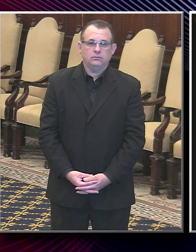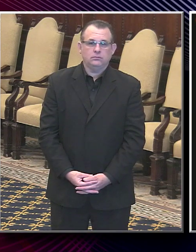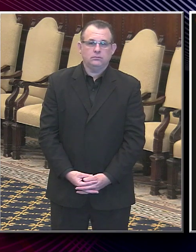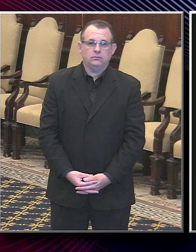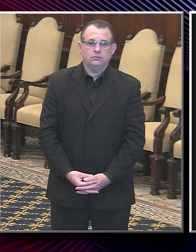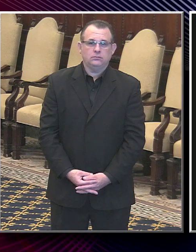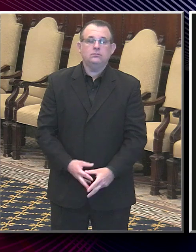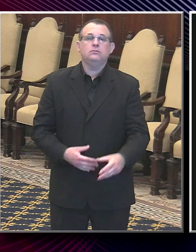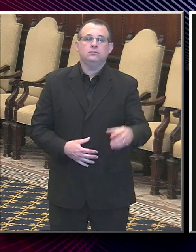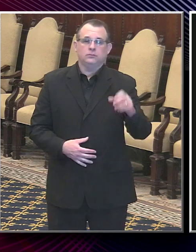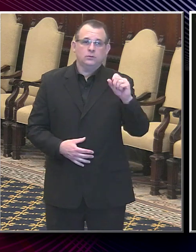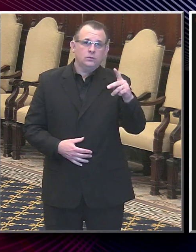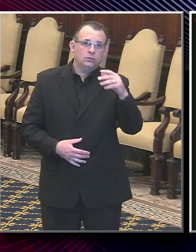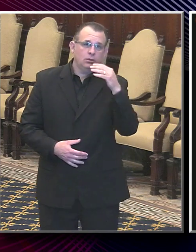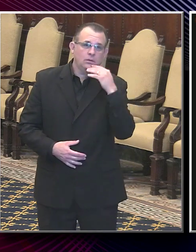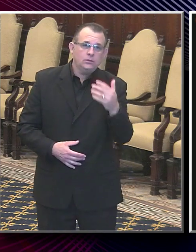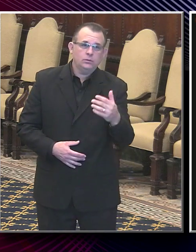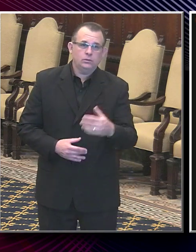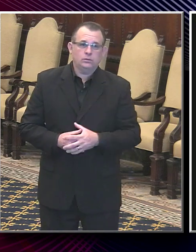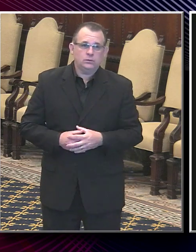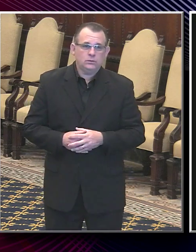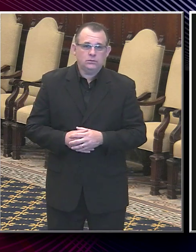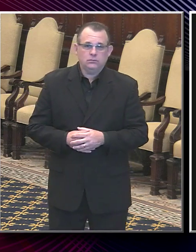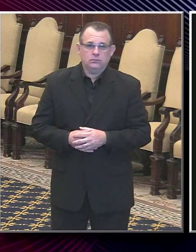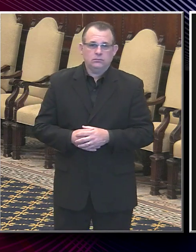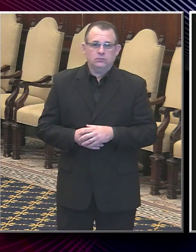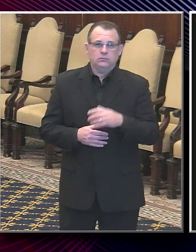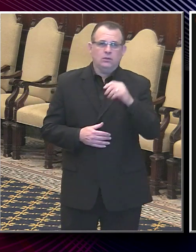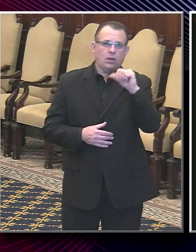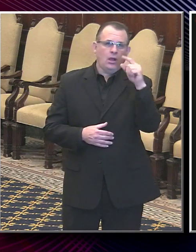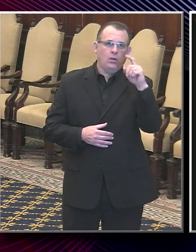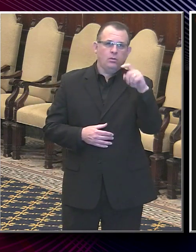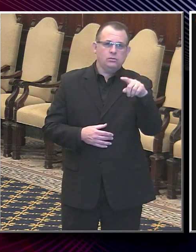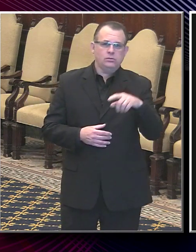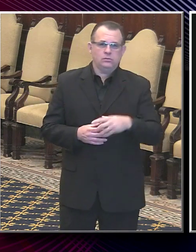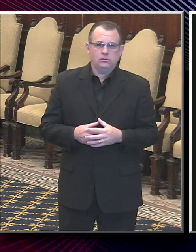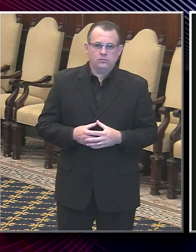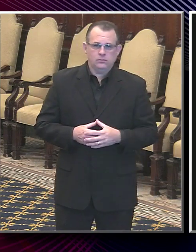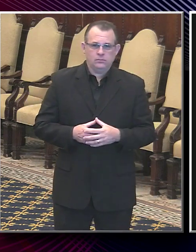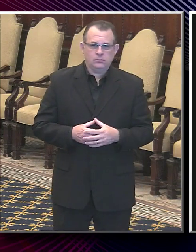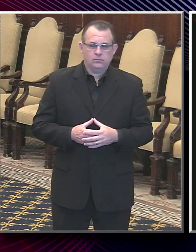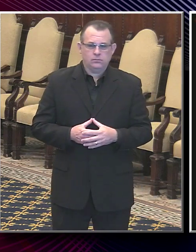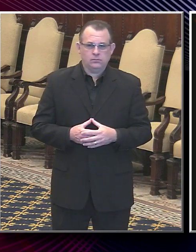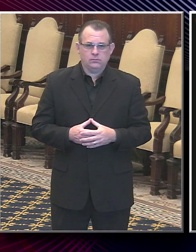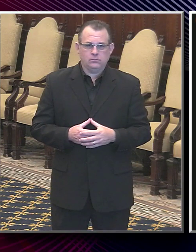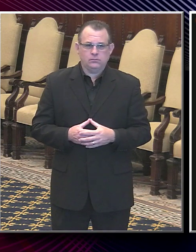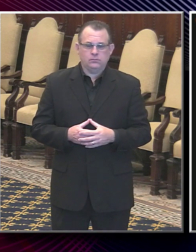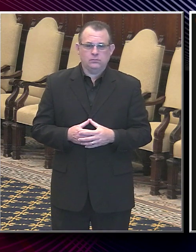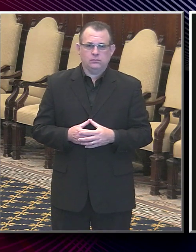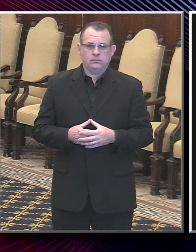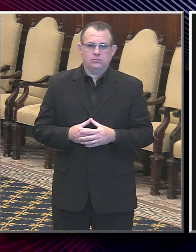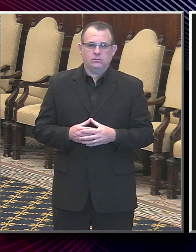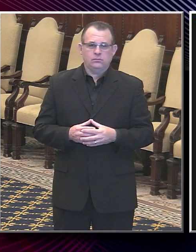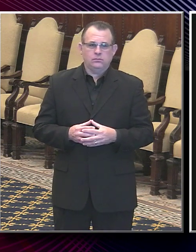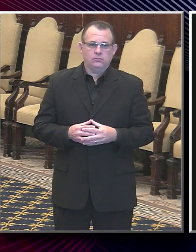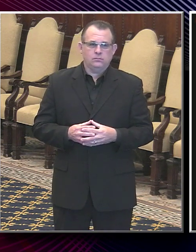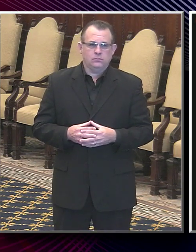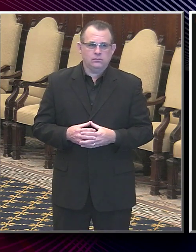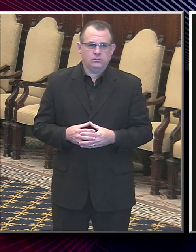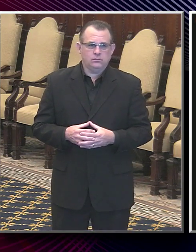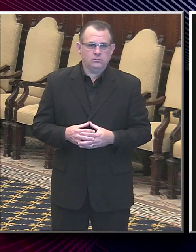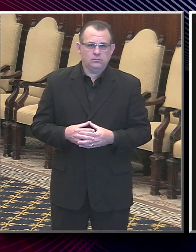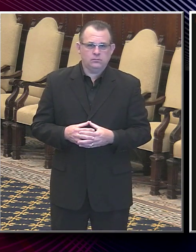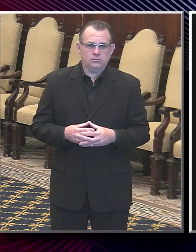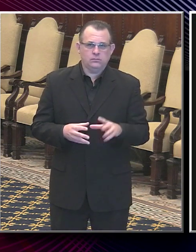Ok, gracias. La siguiente pregunta es sobre el evento que se llevó a cabo anoche, donde